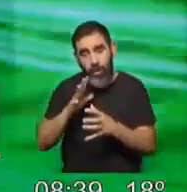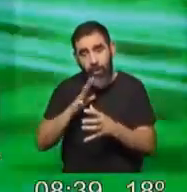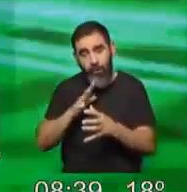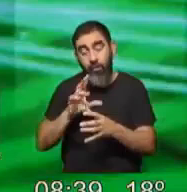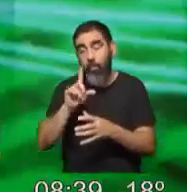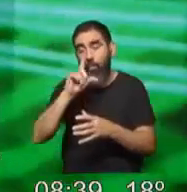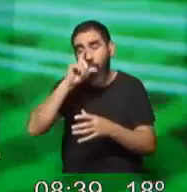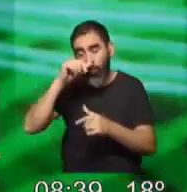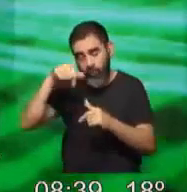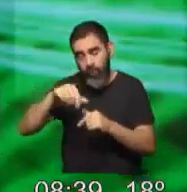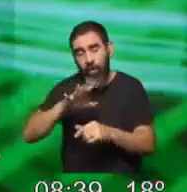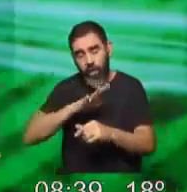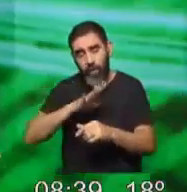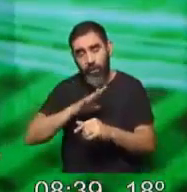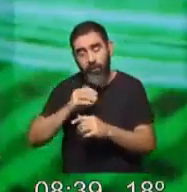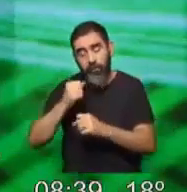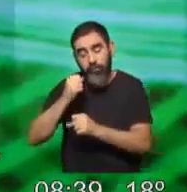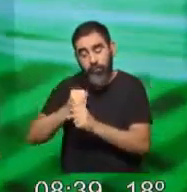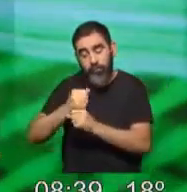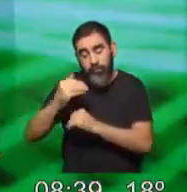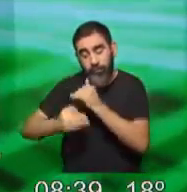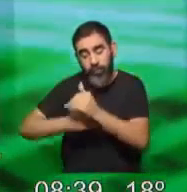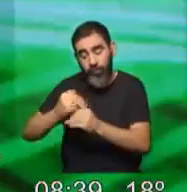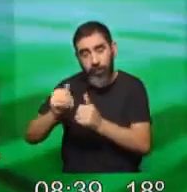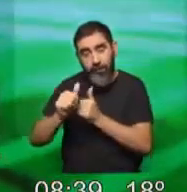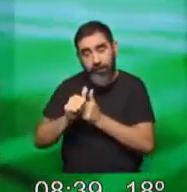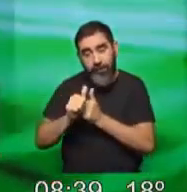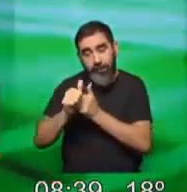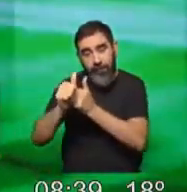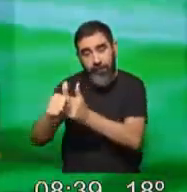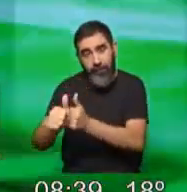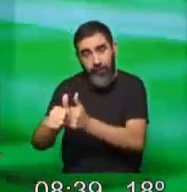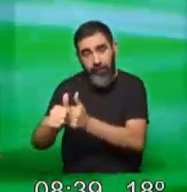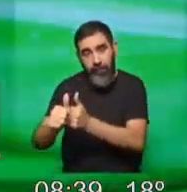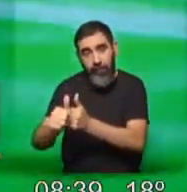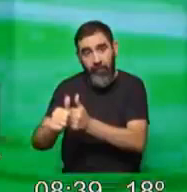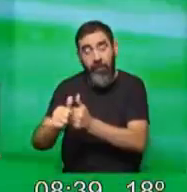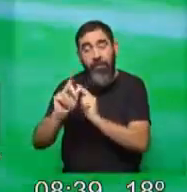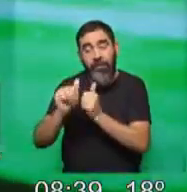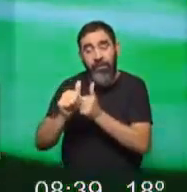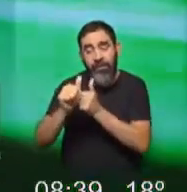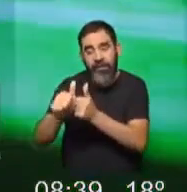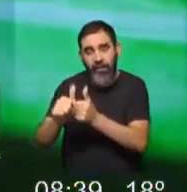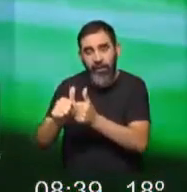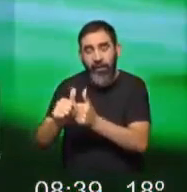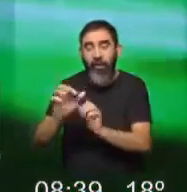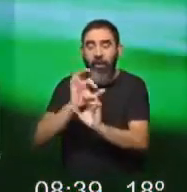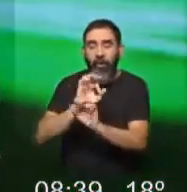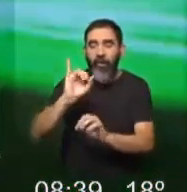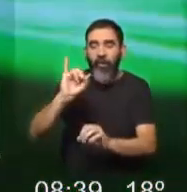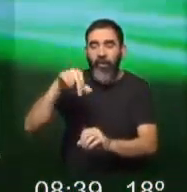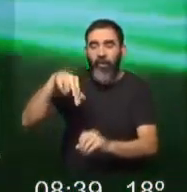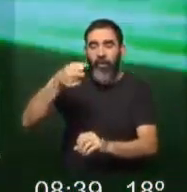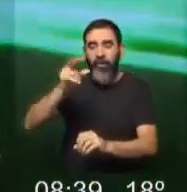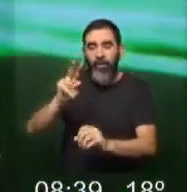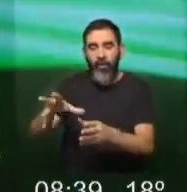en Montevideo y otros que van trabajando en seguimiento y si el seguimiento siempre viene o porque INAU los tuvo que